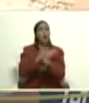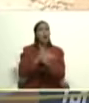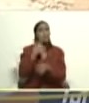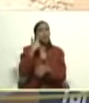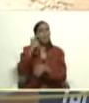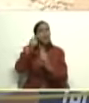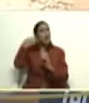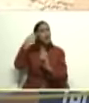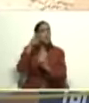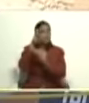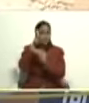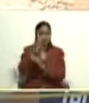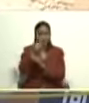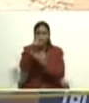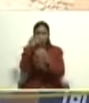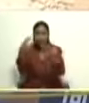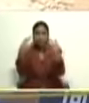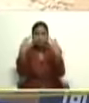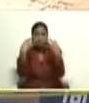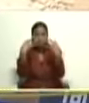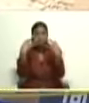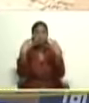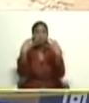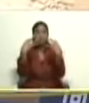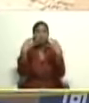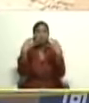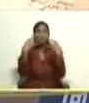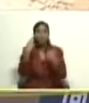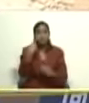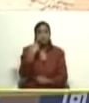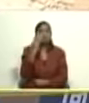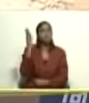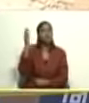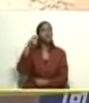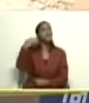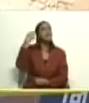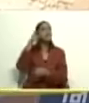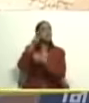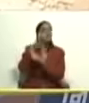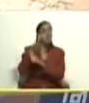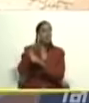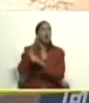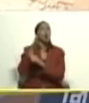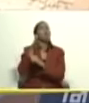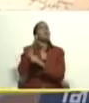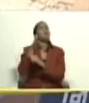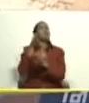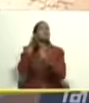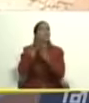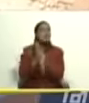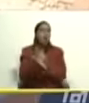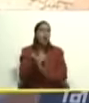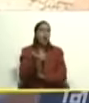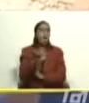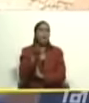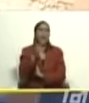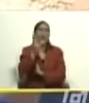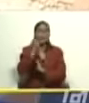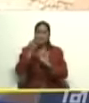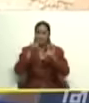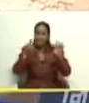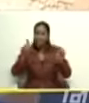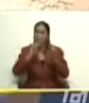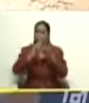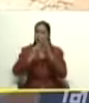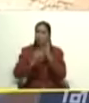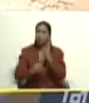los que están sintonizando a esta hora. Un videíto bien bonito sobre la Expo Metal, Hierro, Acero y Aluminio